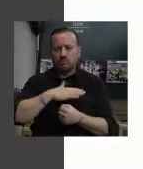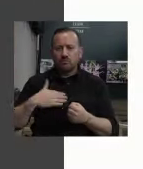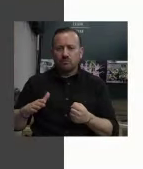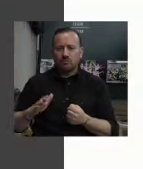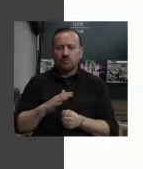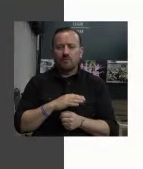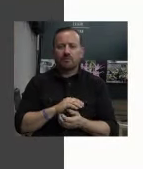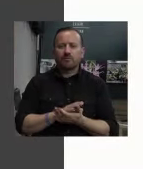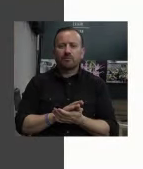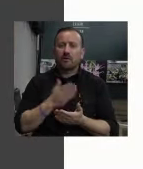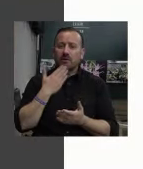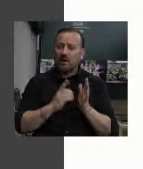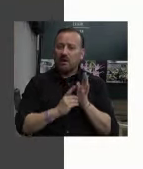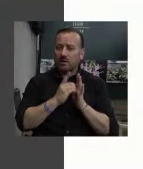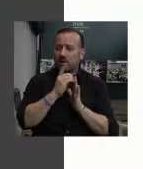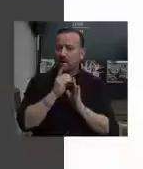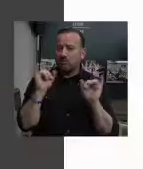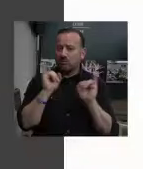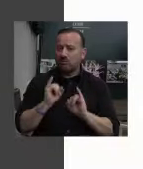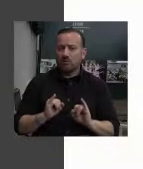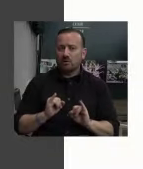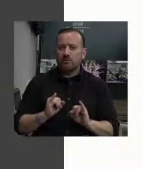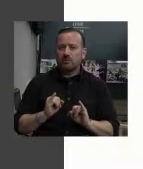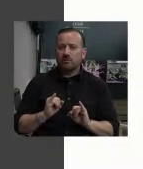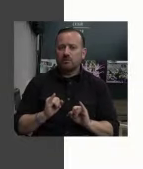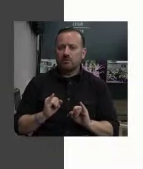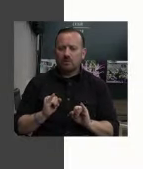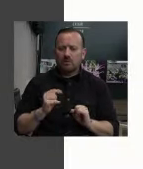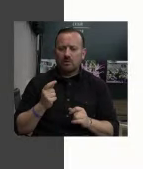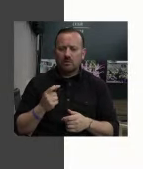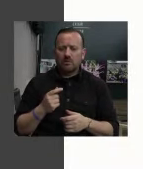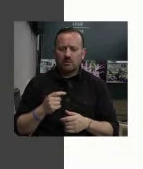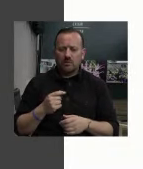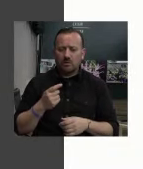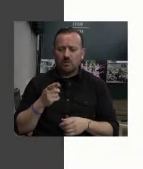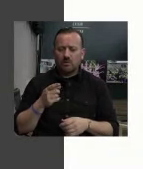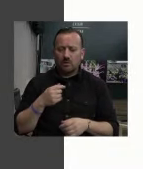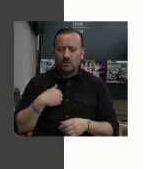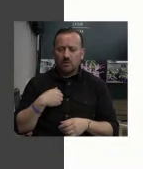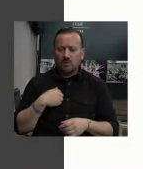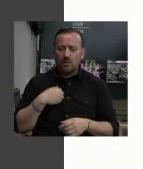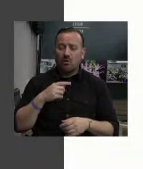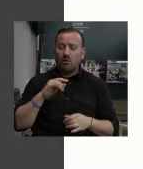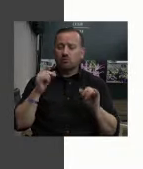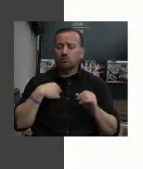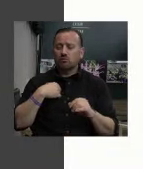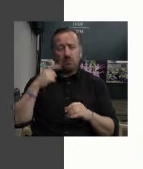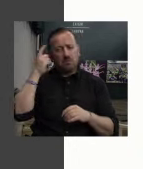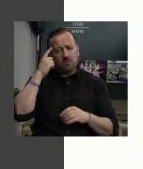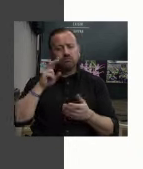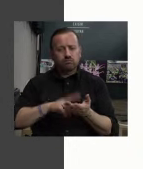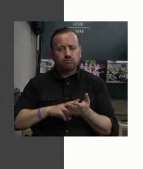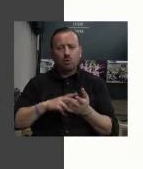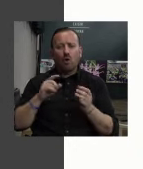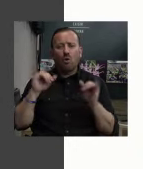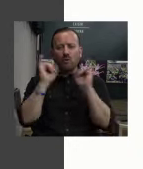rodea desarrollamos modelos de empresa tengo que confesarles yo creo en el modelo de empresa para mí la